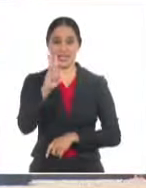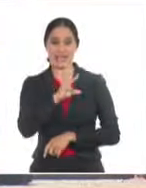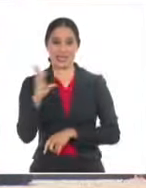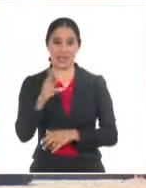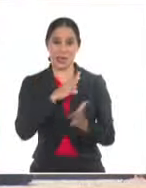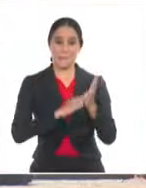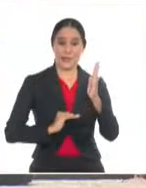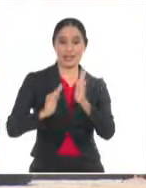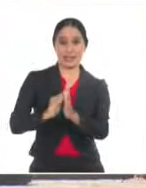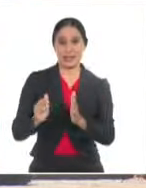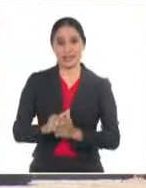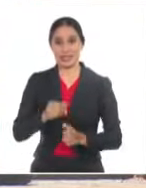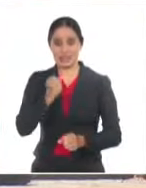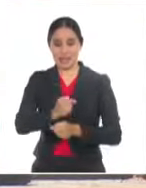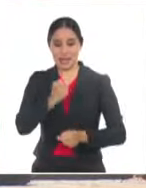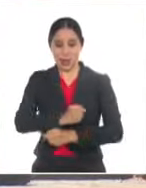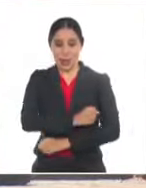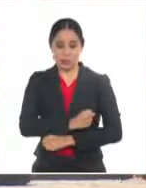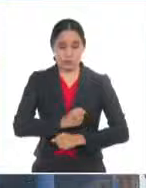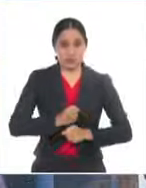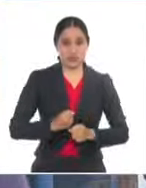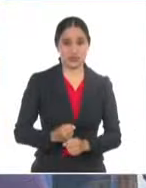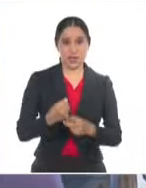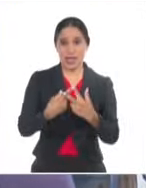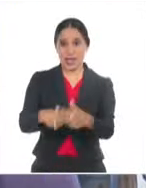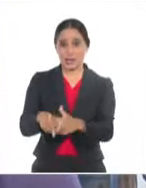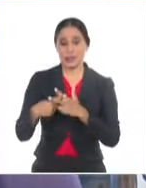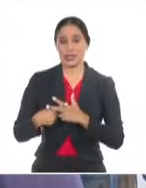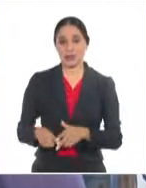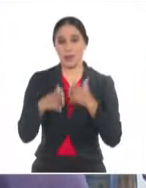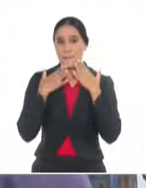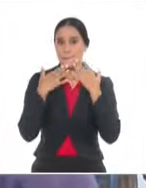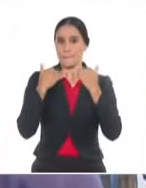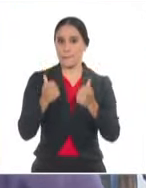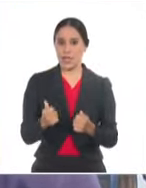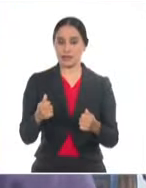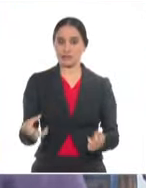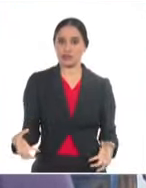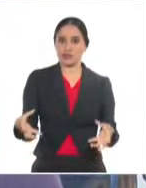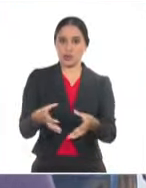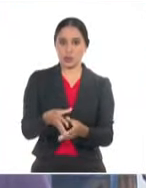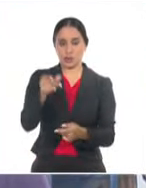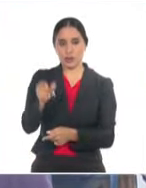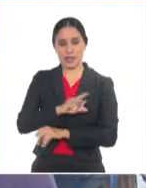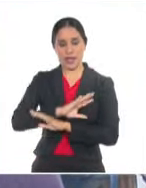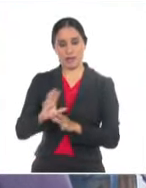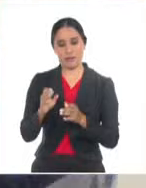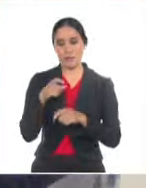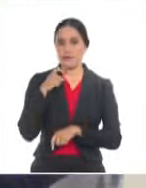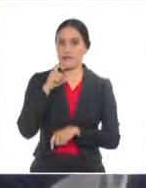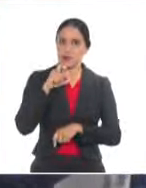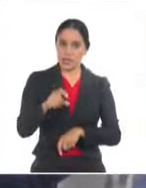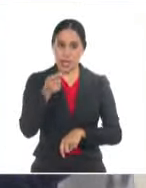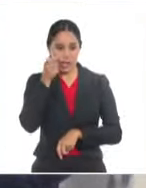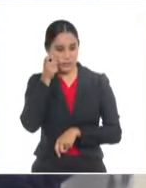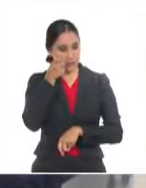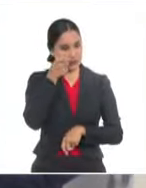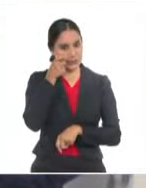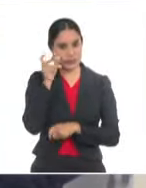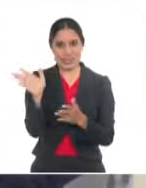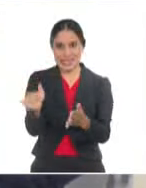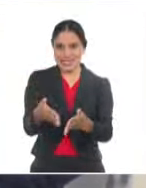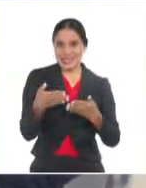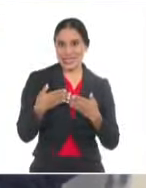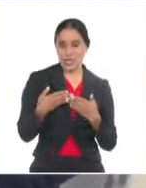colectivo al que distingue la experticia en las reparaciones navales. Ya estamos dando el toque final, como se dice, para ya proceder a la subida